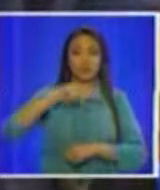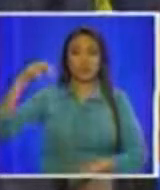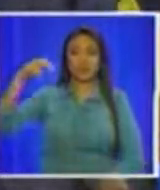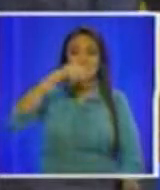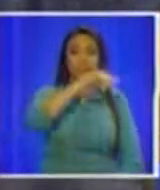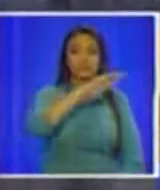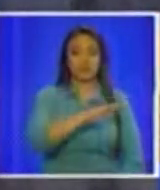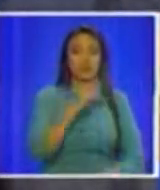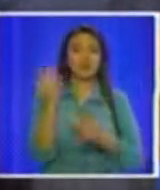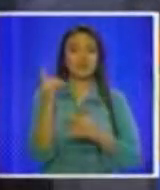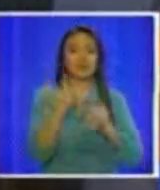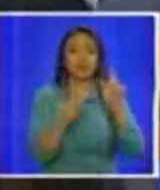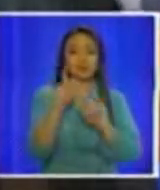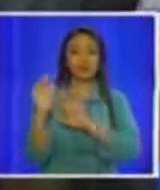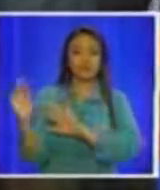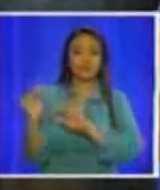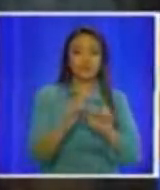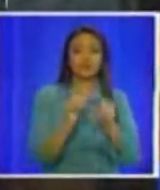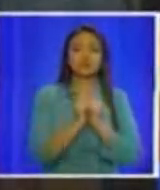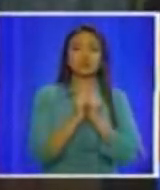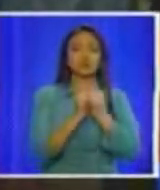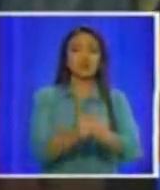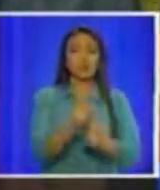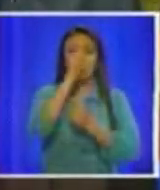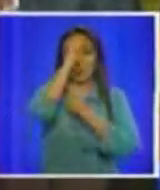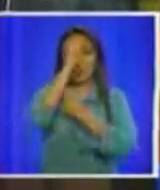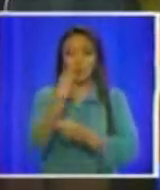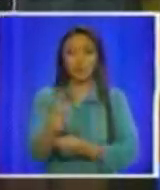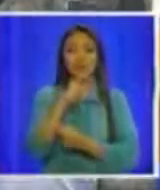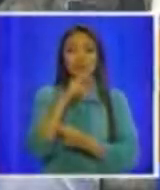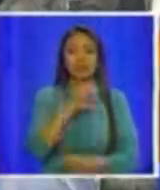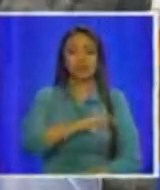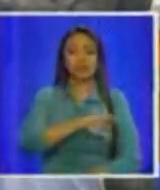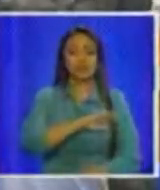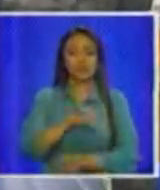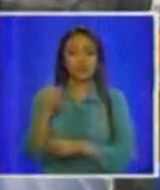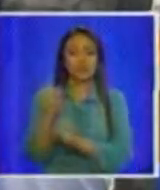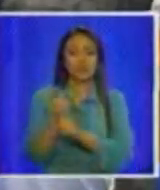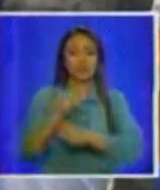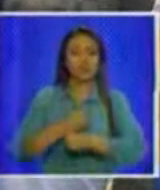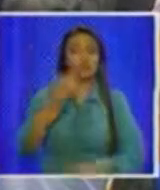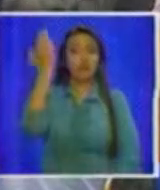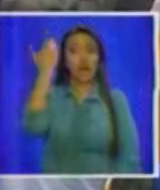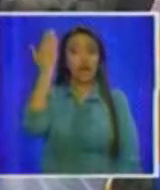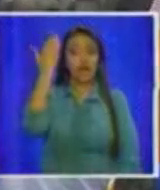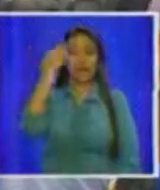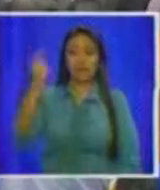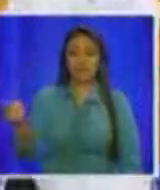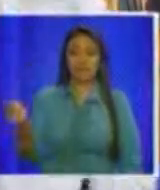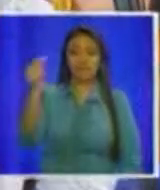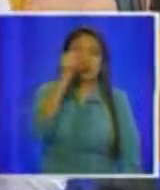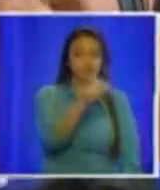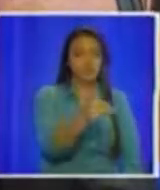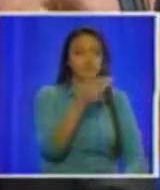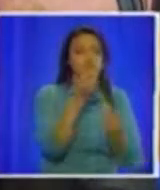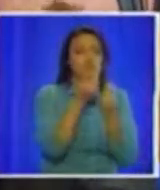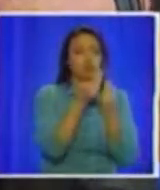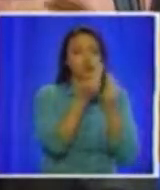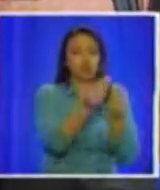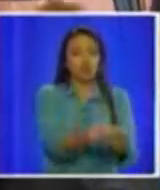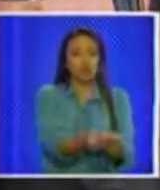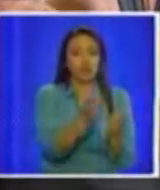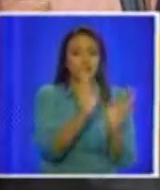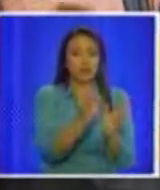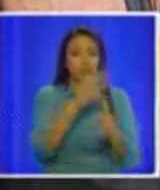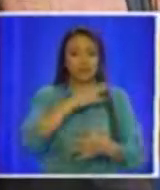personas para acompañarle al homenaje organizado por el municipio de Quito. El alcalde de la capital, Jorge Yunda, le entregó la